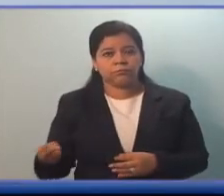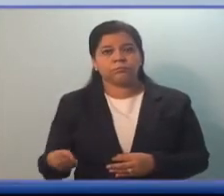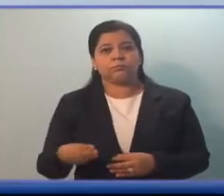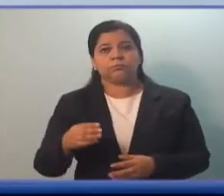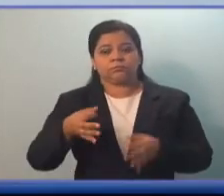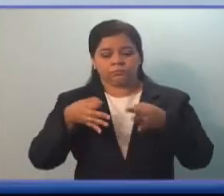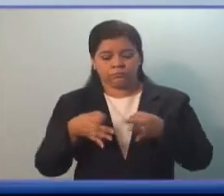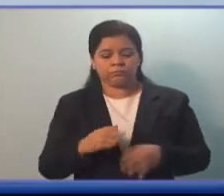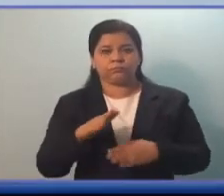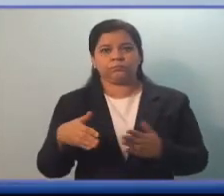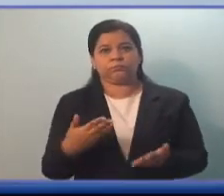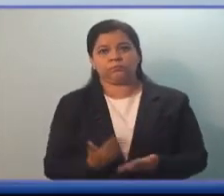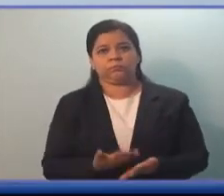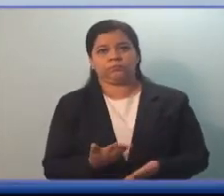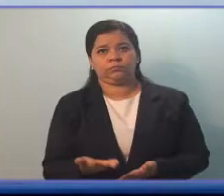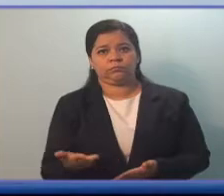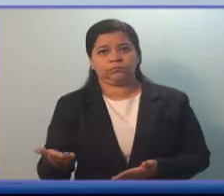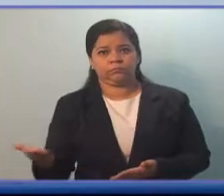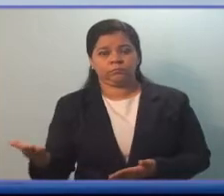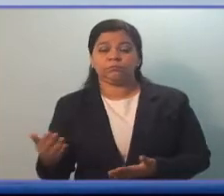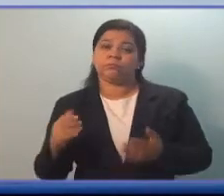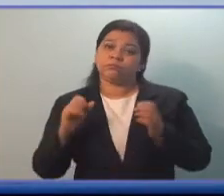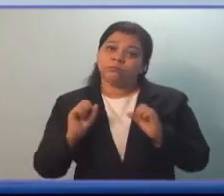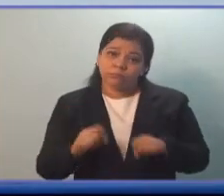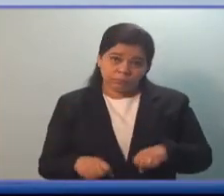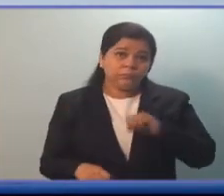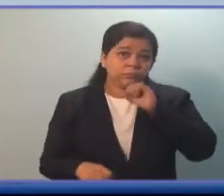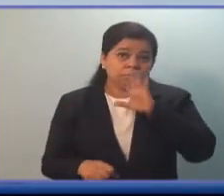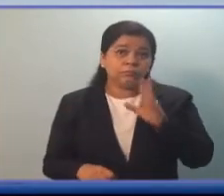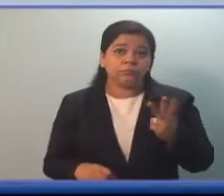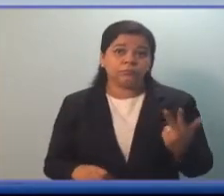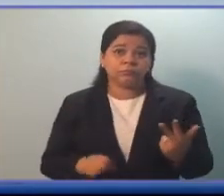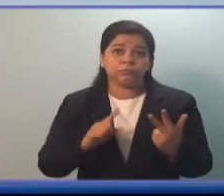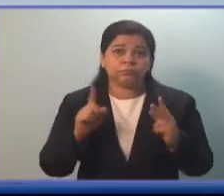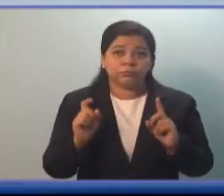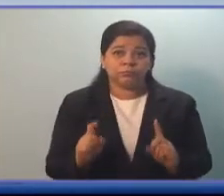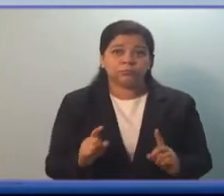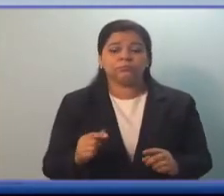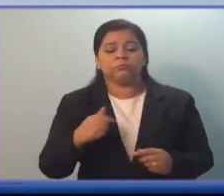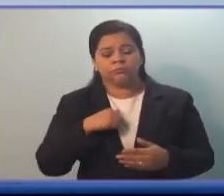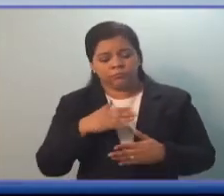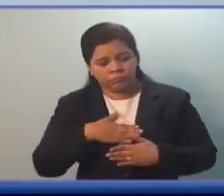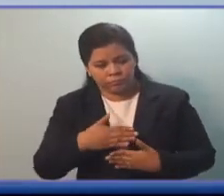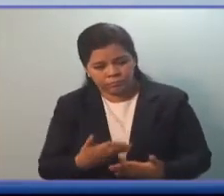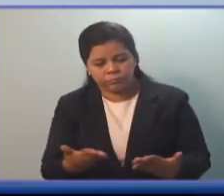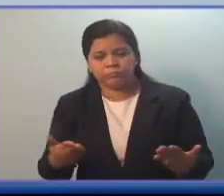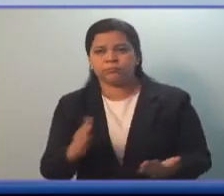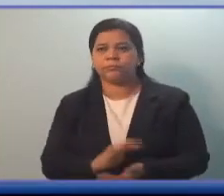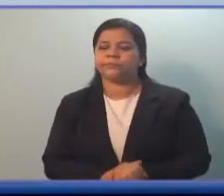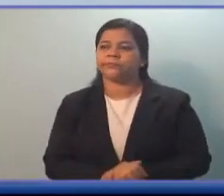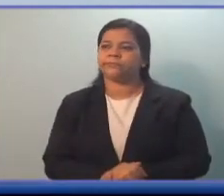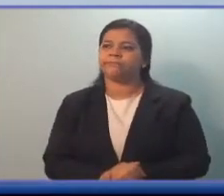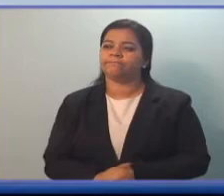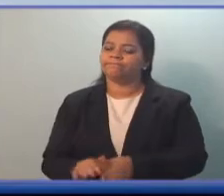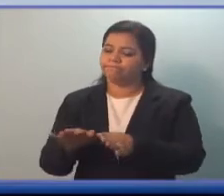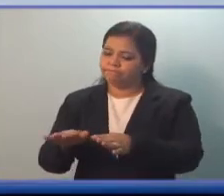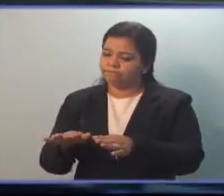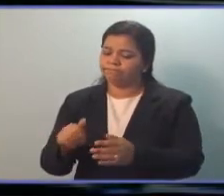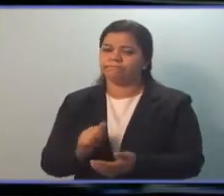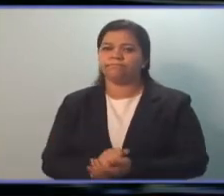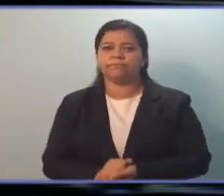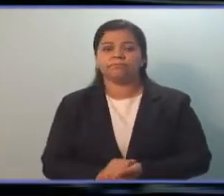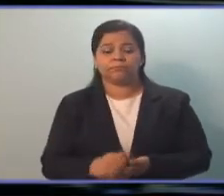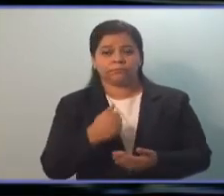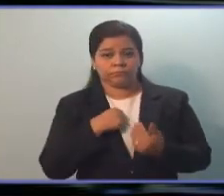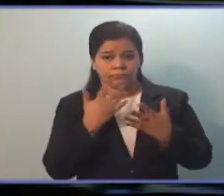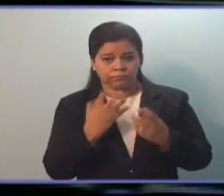en todos los aspectos. Sí puedo contestar estas 3 preguntas y quedo a disposición de ustedes. Gracias, licenciado. Comenzaremos nuestra ronda